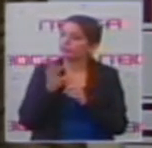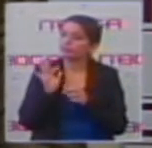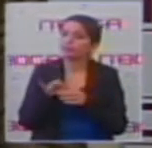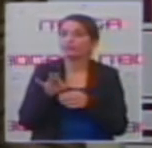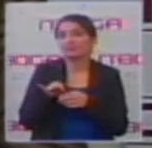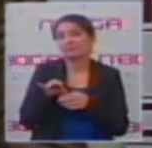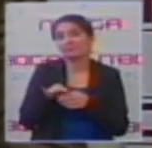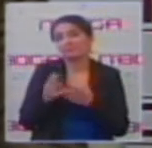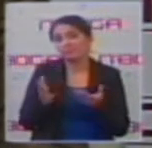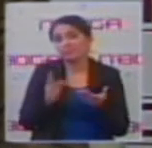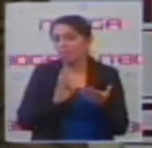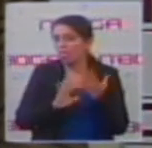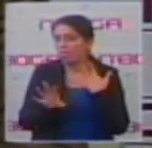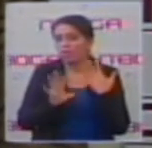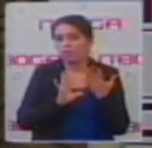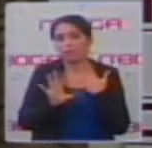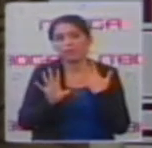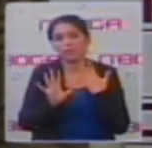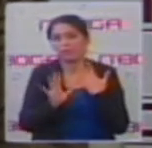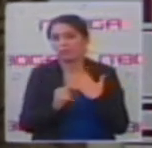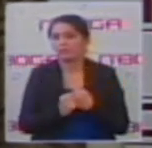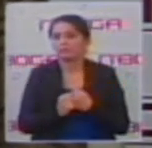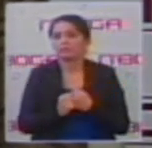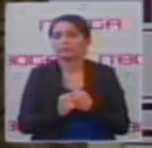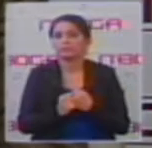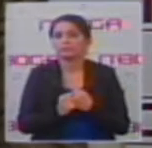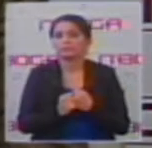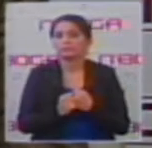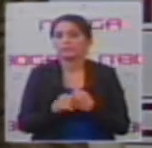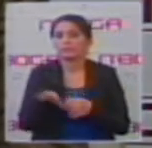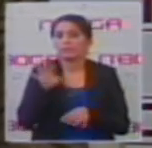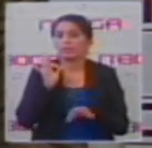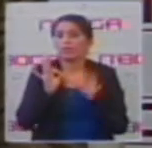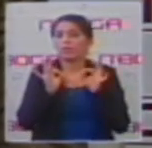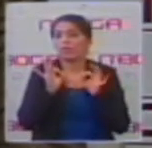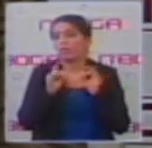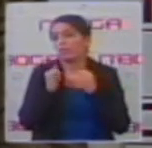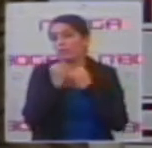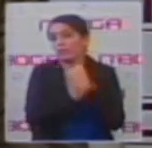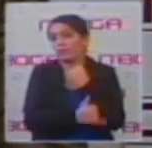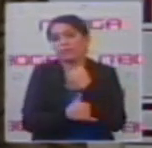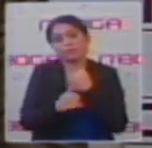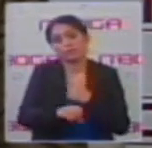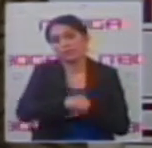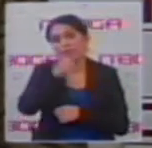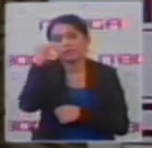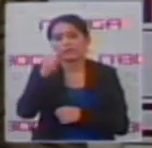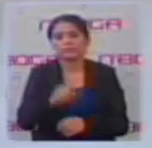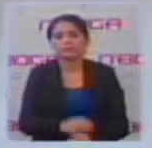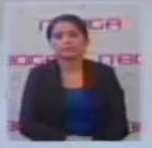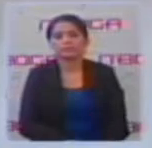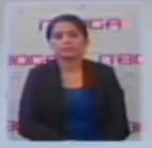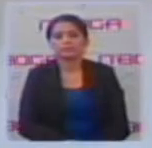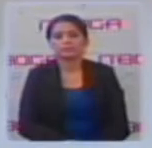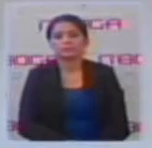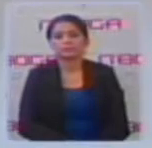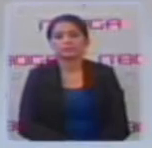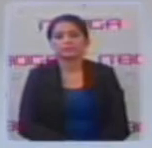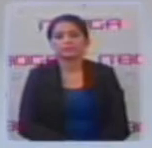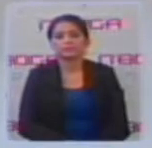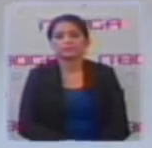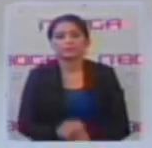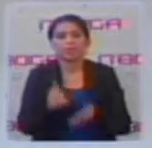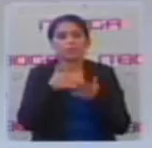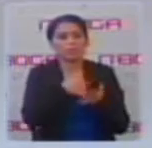una votación transparente en la cual es el nombre del país el que resalta más que cualquier otra cosa. ¿Y cuáles son los beneficios de haber